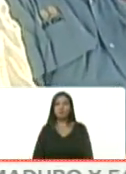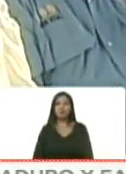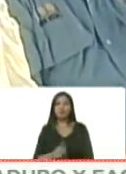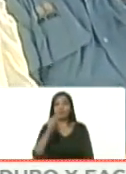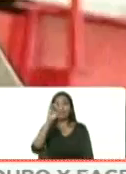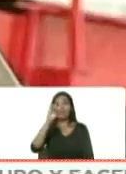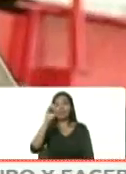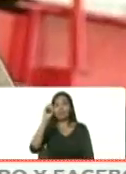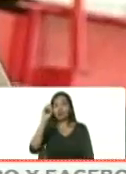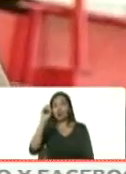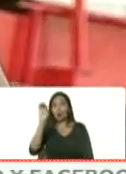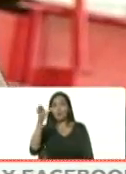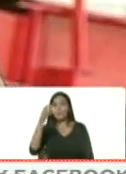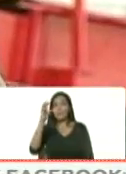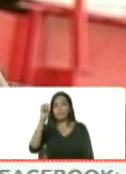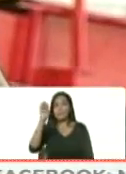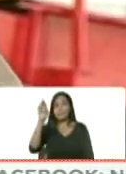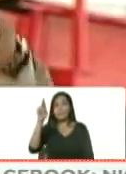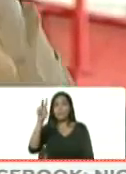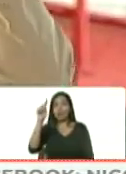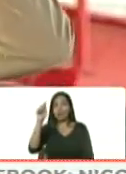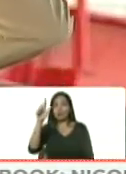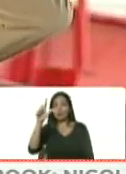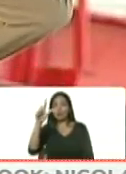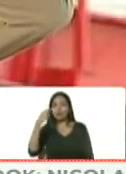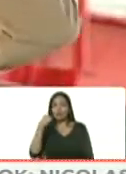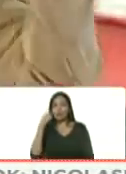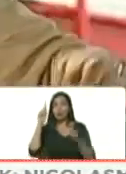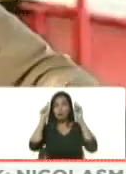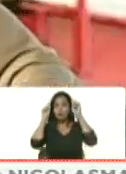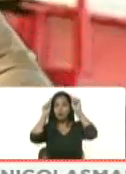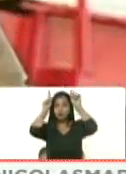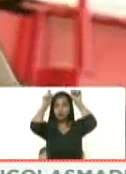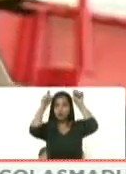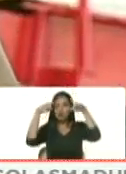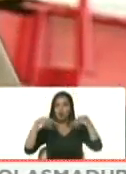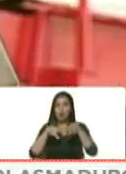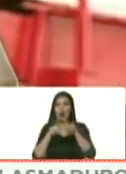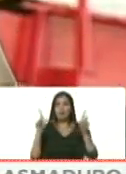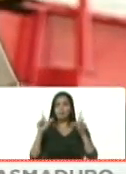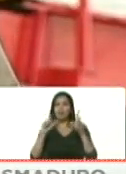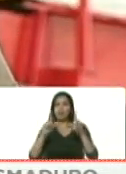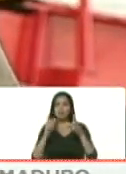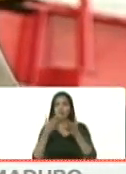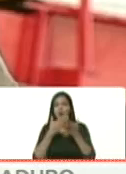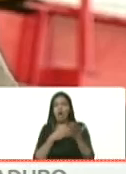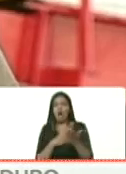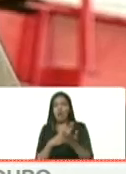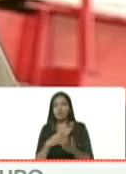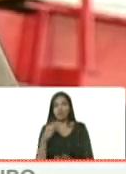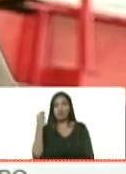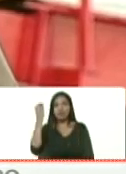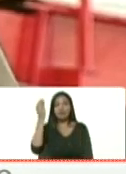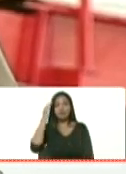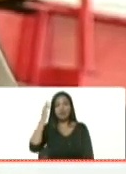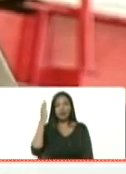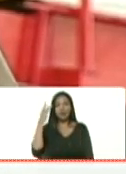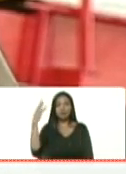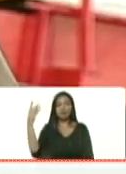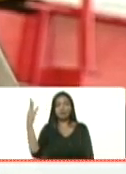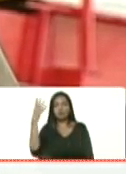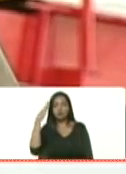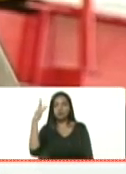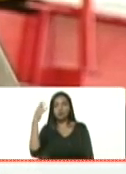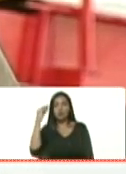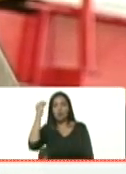Martín. ¿Te acuerdas del tío Martín? Que le salía unas antenas por aquí y leía la mente. Eso sí. Y desaparecía a